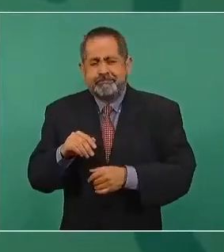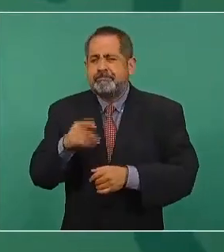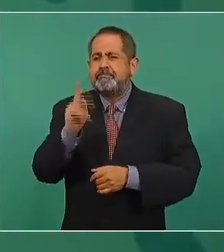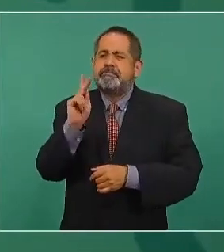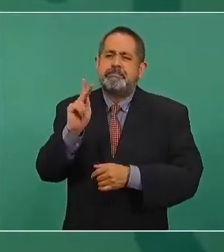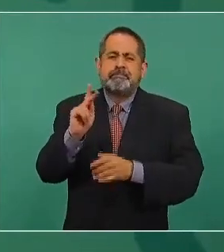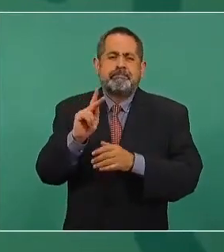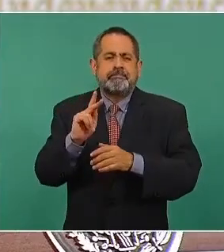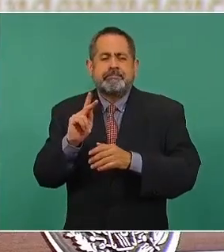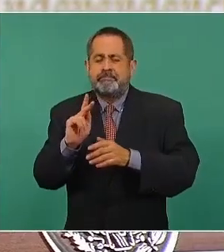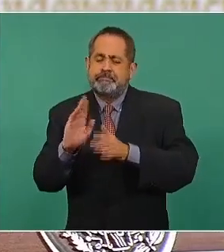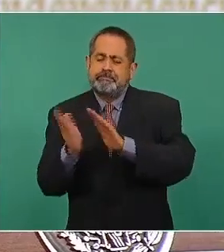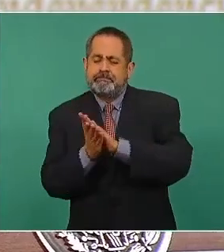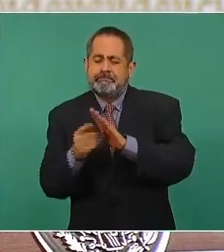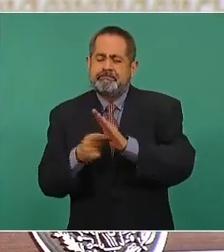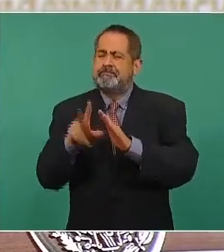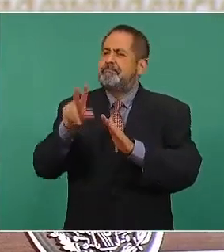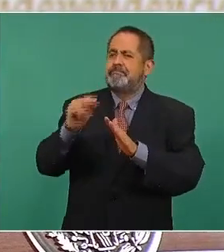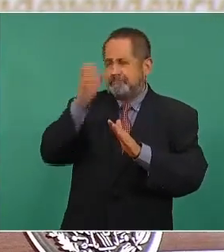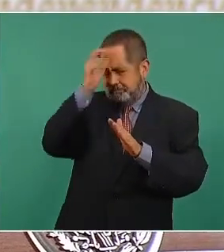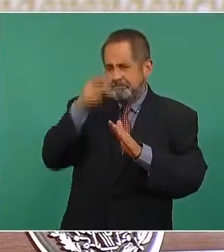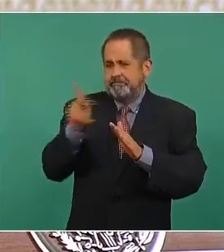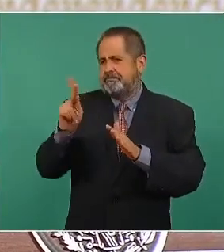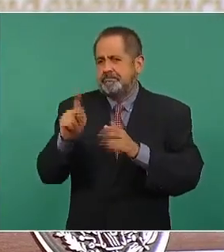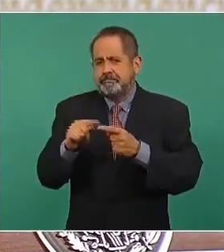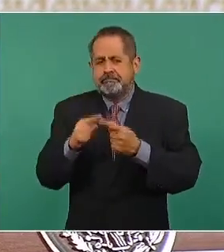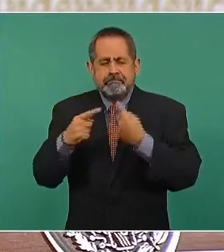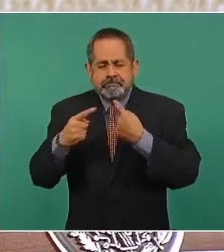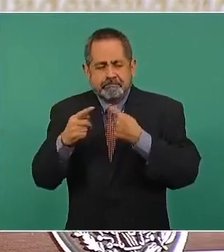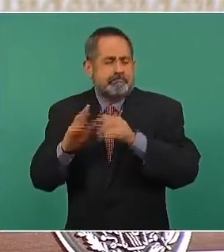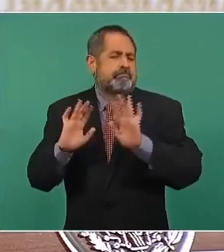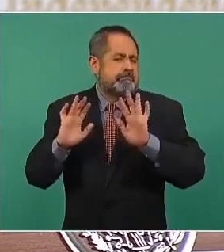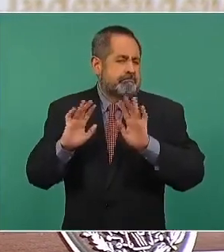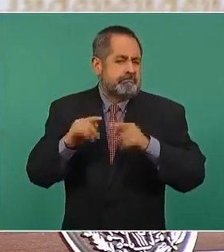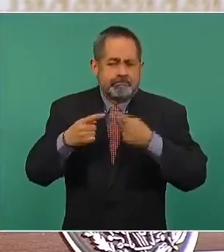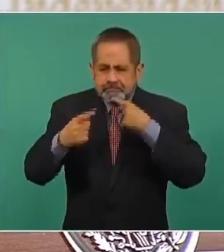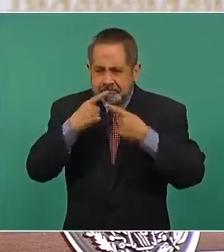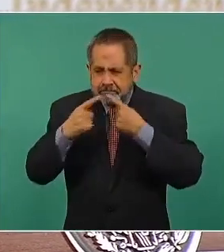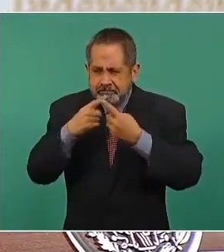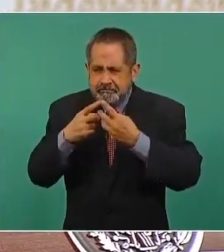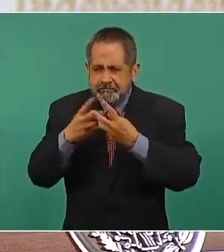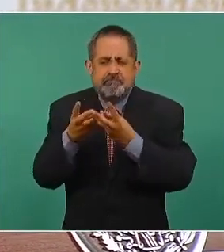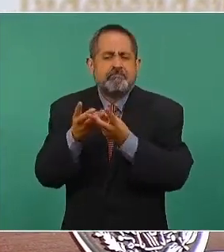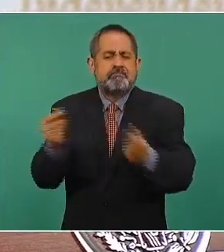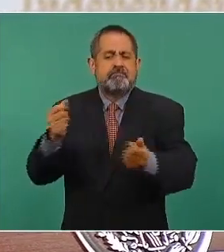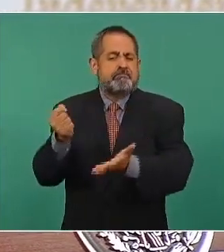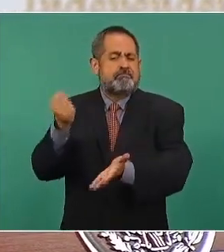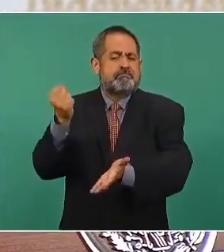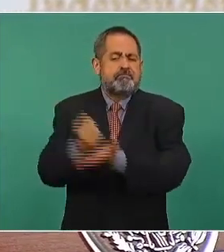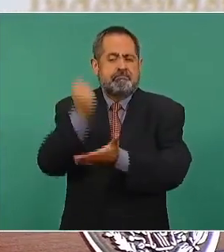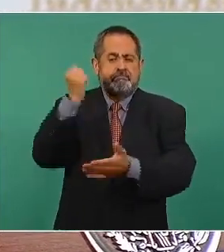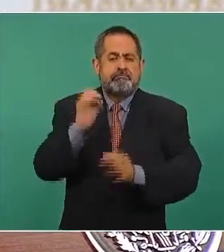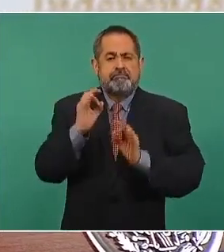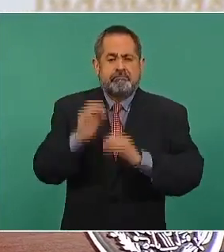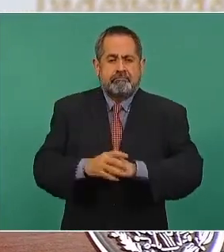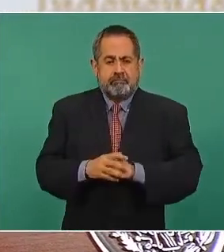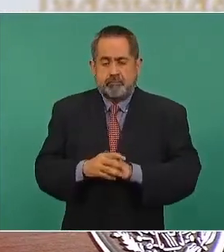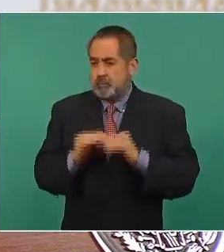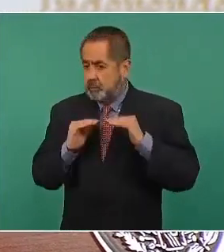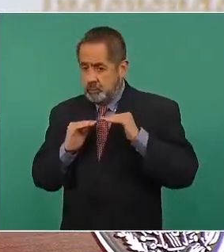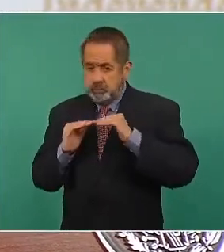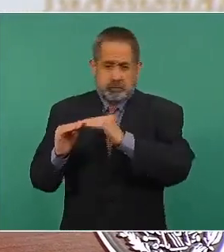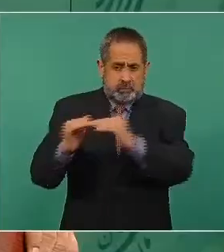presentaron y afortunadamente pues se aprobó el presupuesto, no por